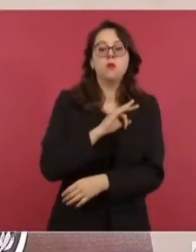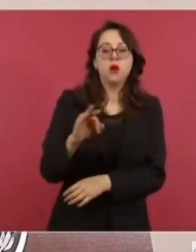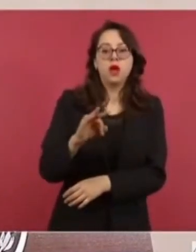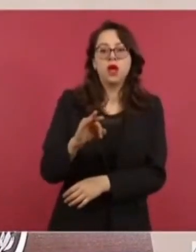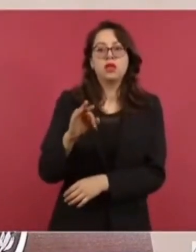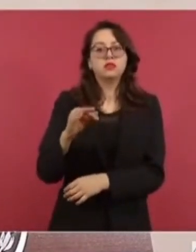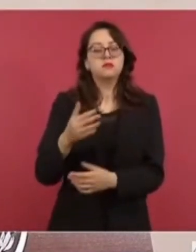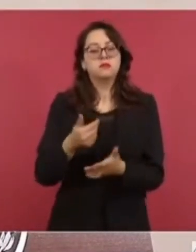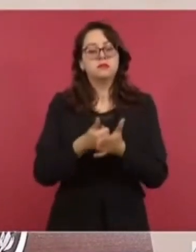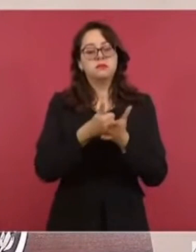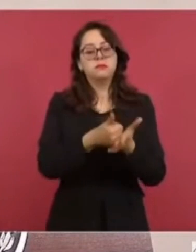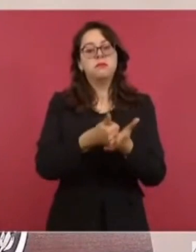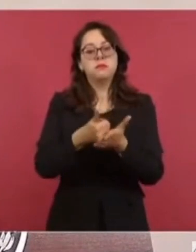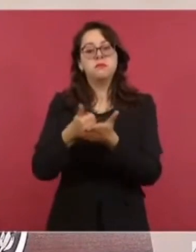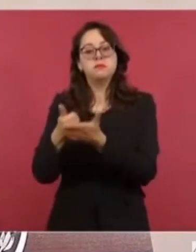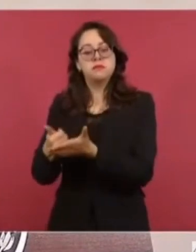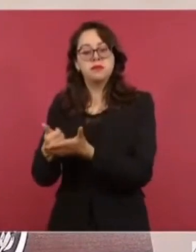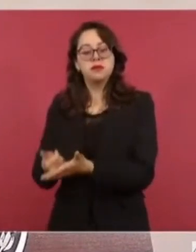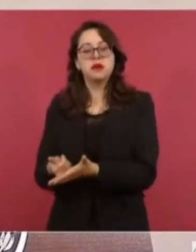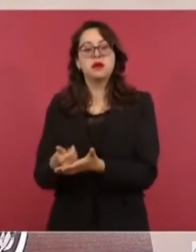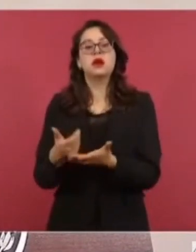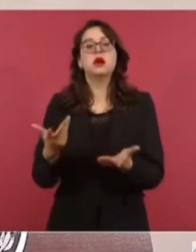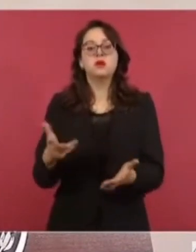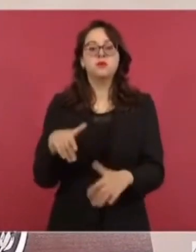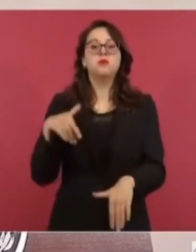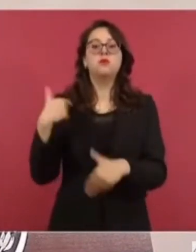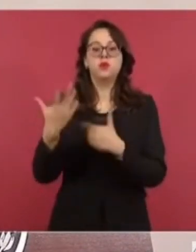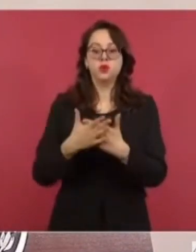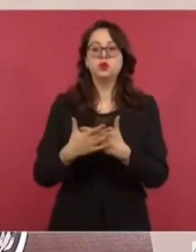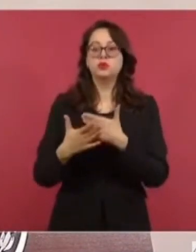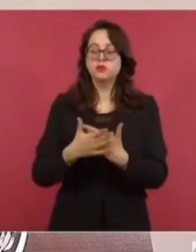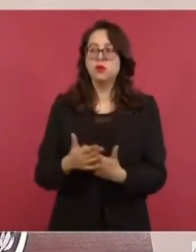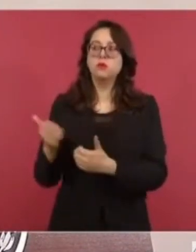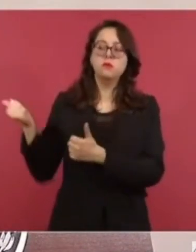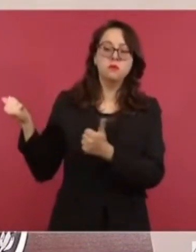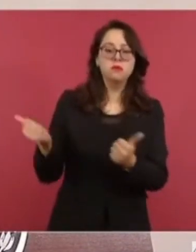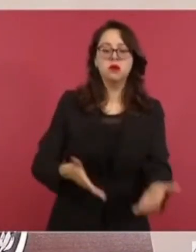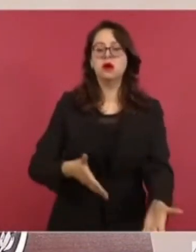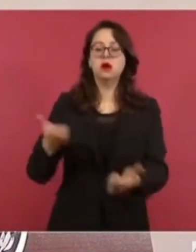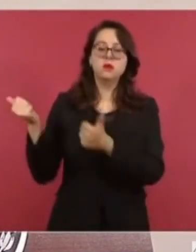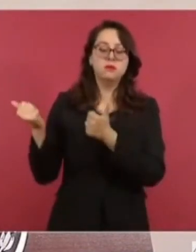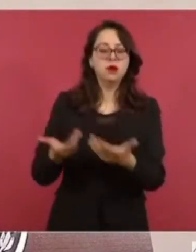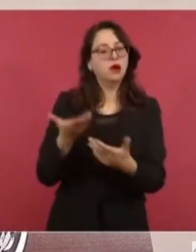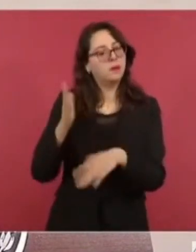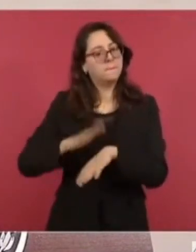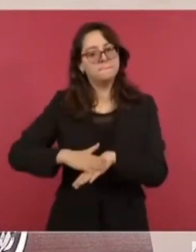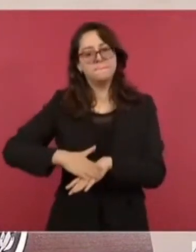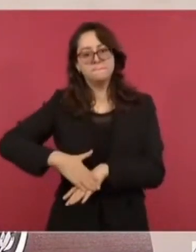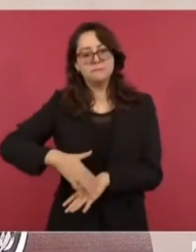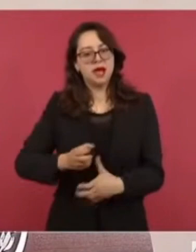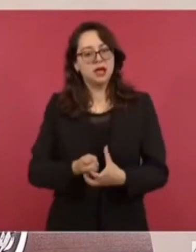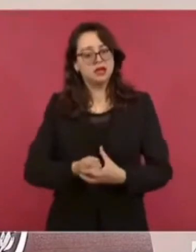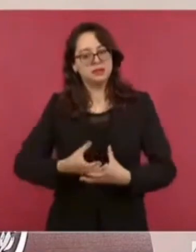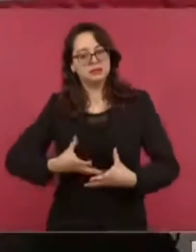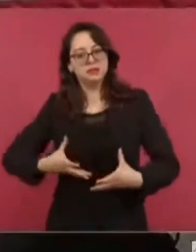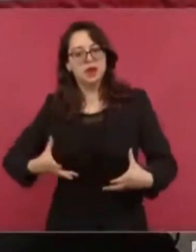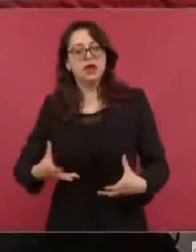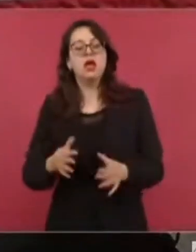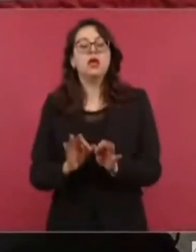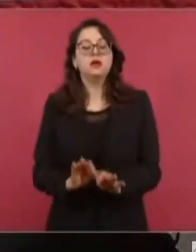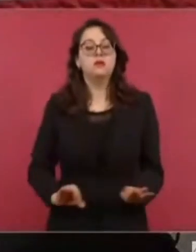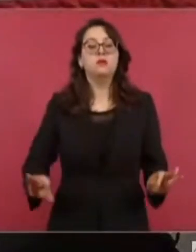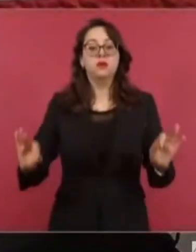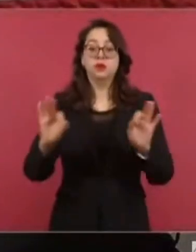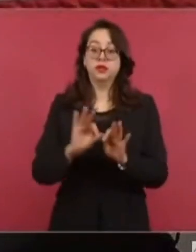para estas unidades. Llegarán más insumos próximamente y se prioriza también